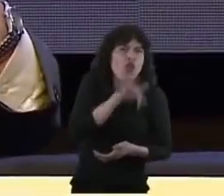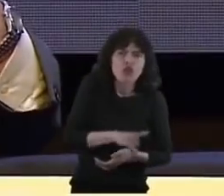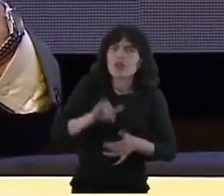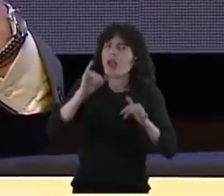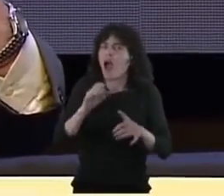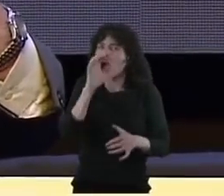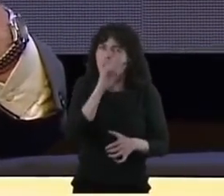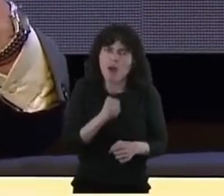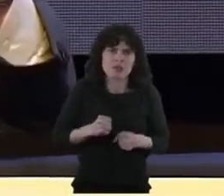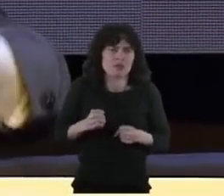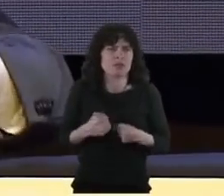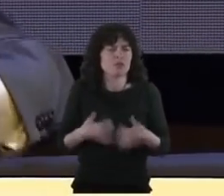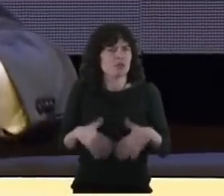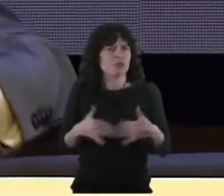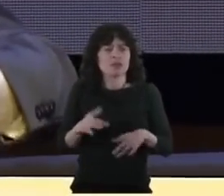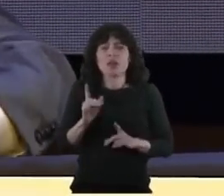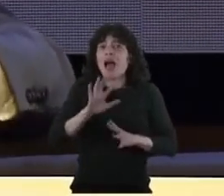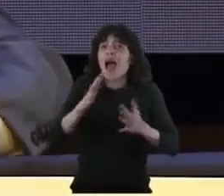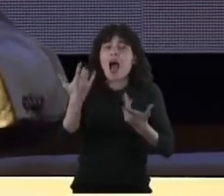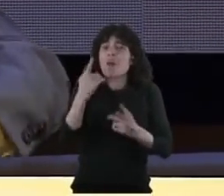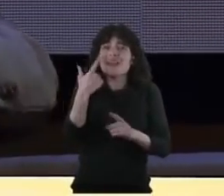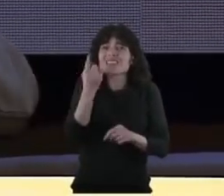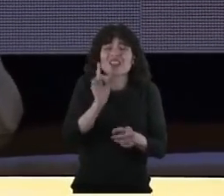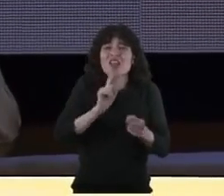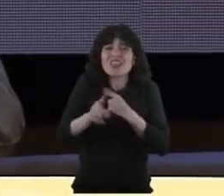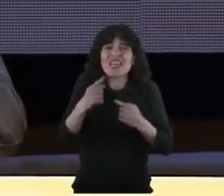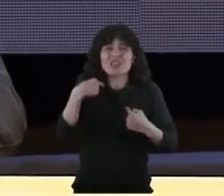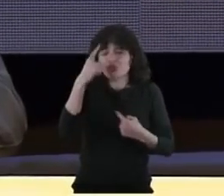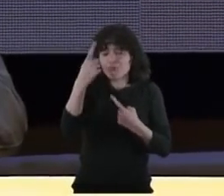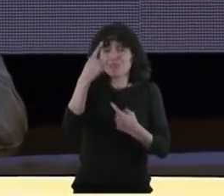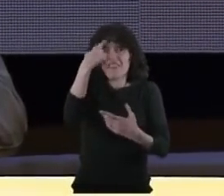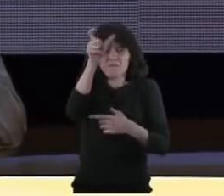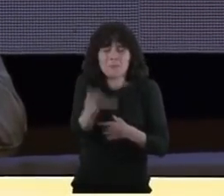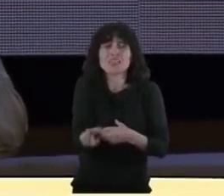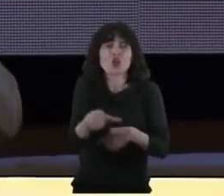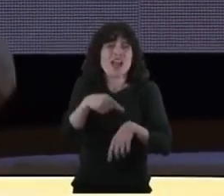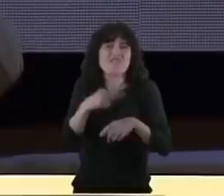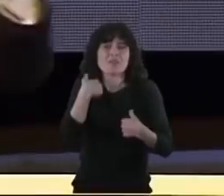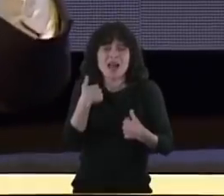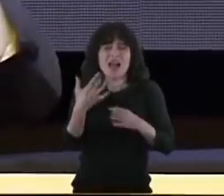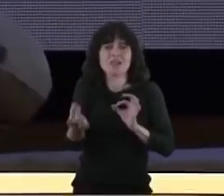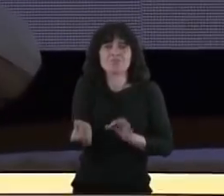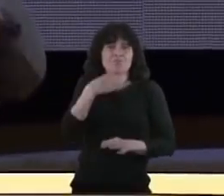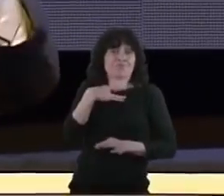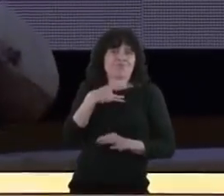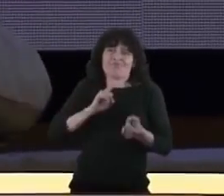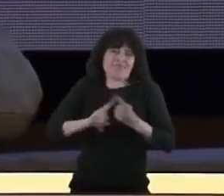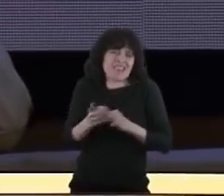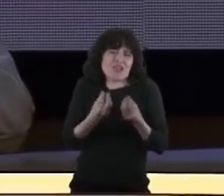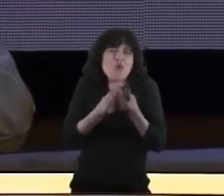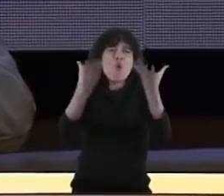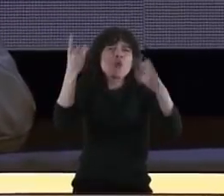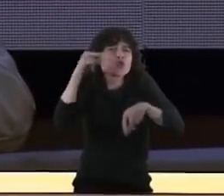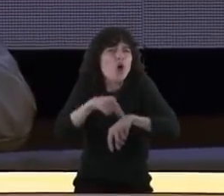Todos siendo la primera línea para parar el virus. Fueron los primeros contagiados, los que más se contagiaron